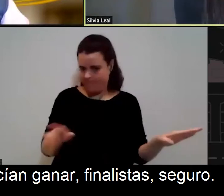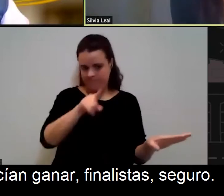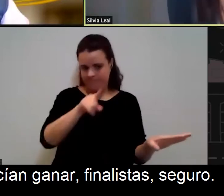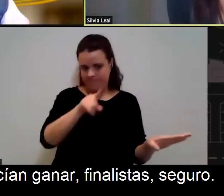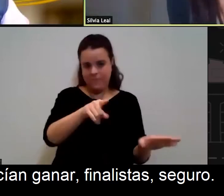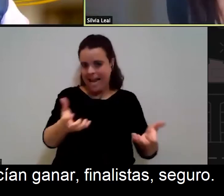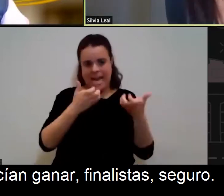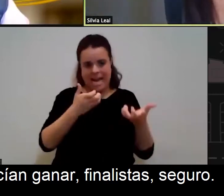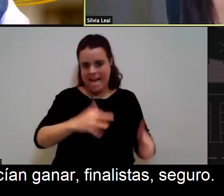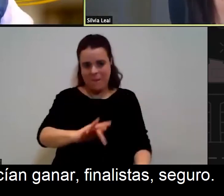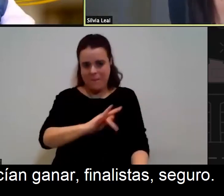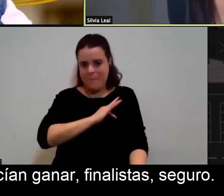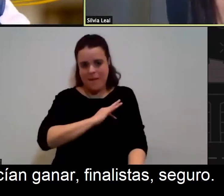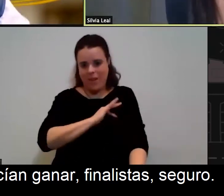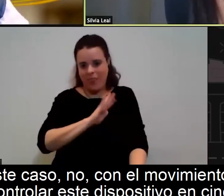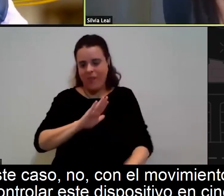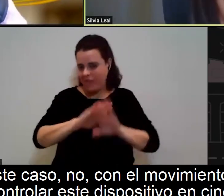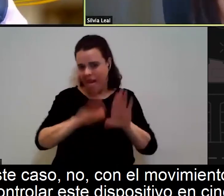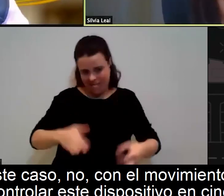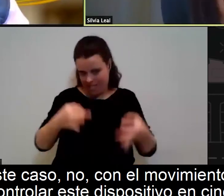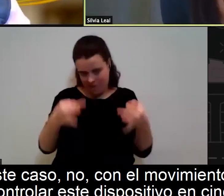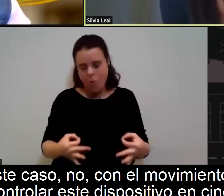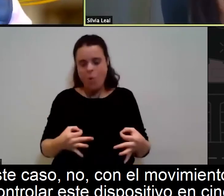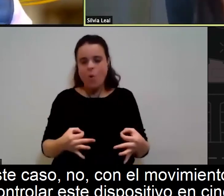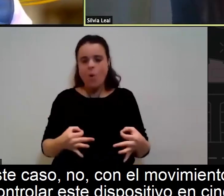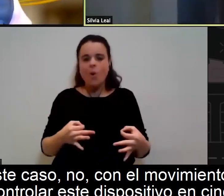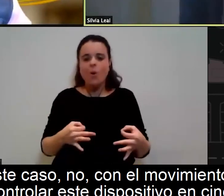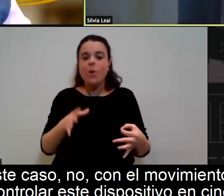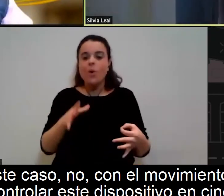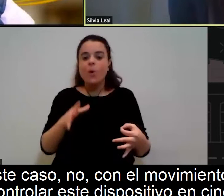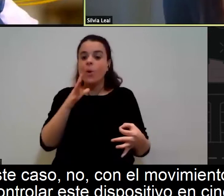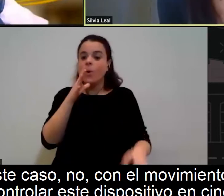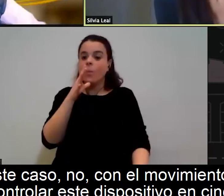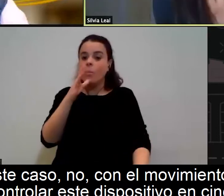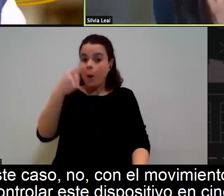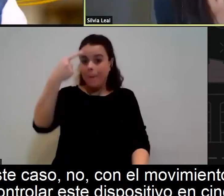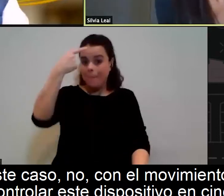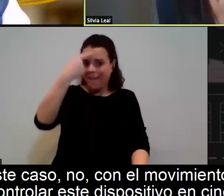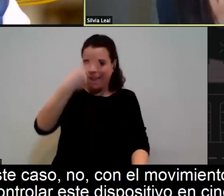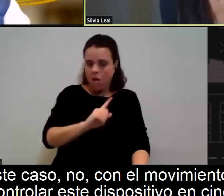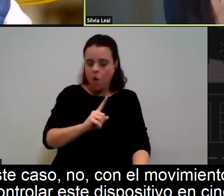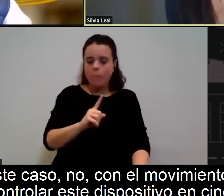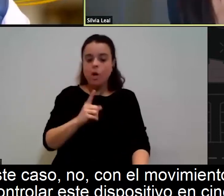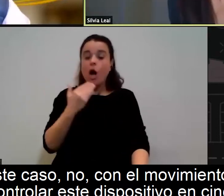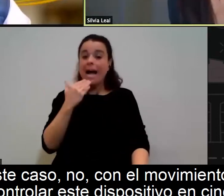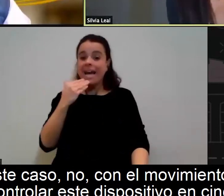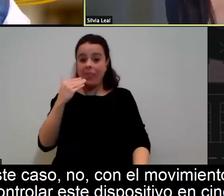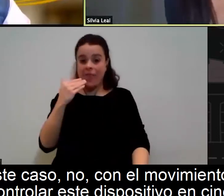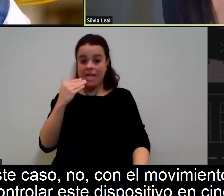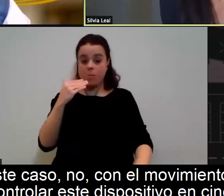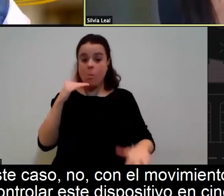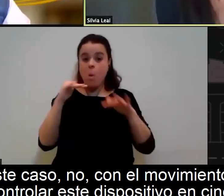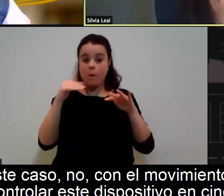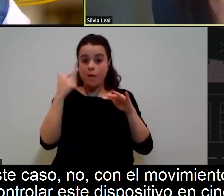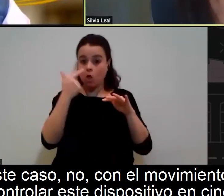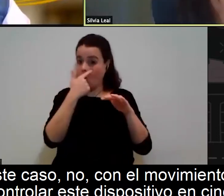creo, vamos, finalistas seguro. Y con la mente, en este caso no, con el movimiento de los ojos, pero yo fui capaz de